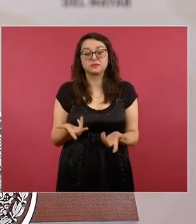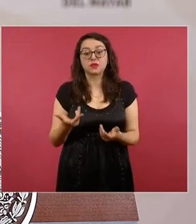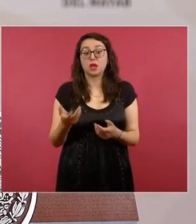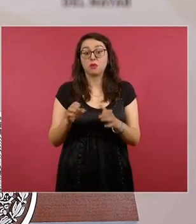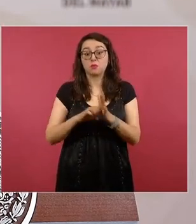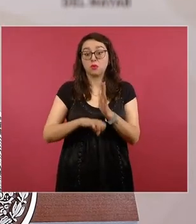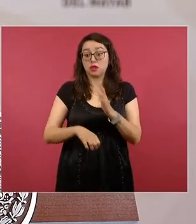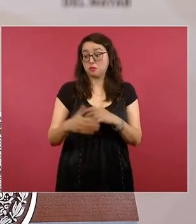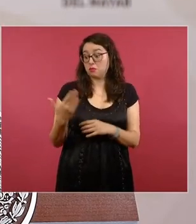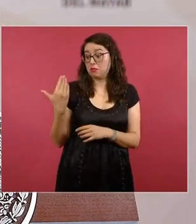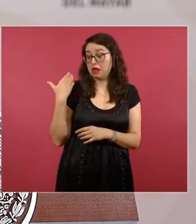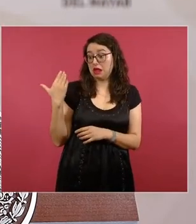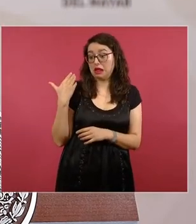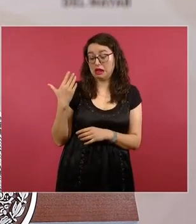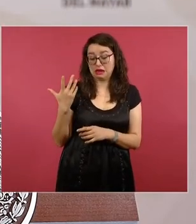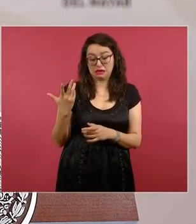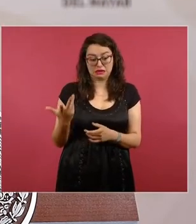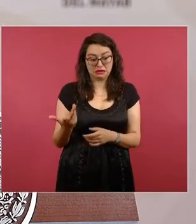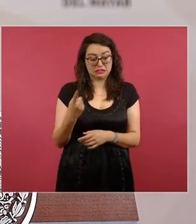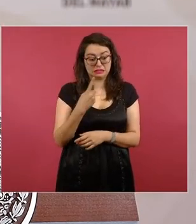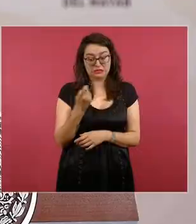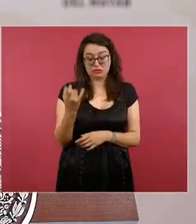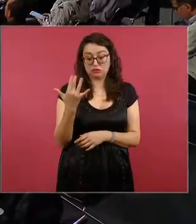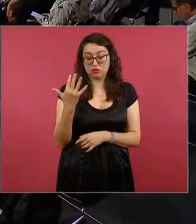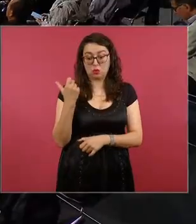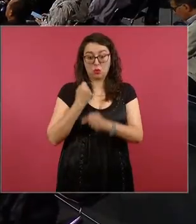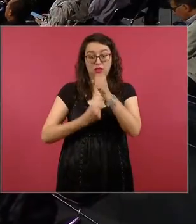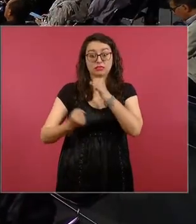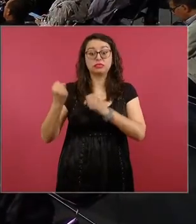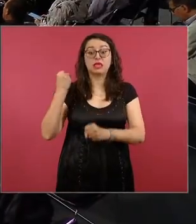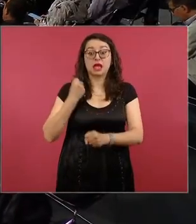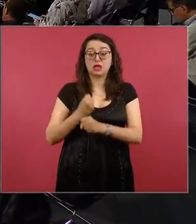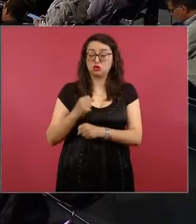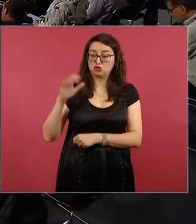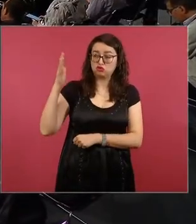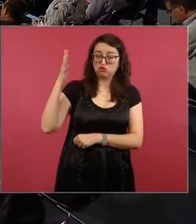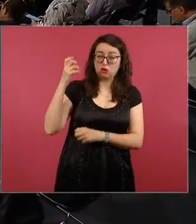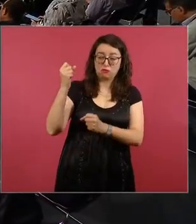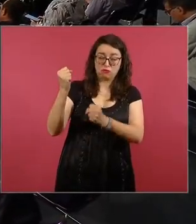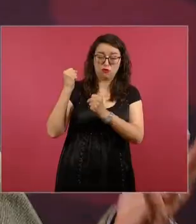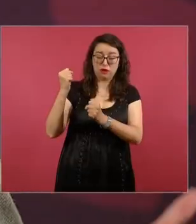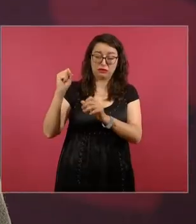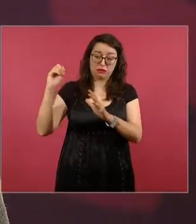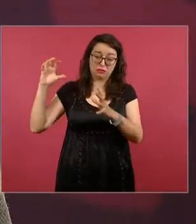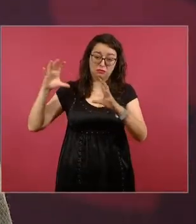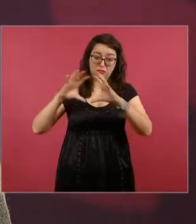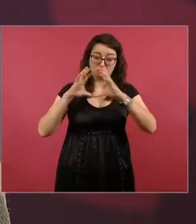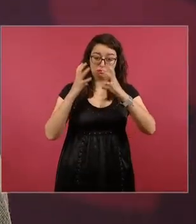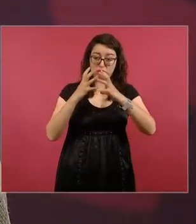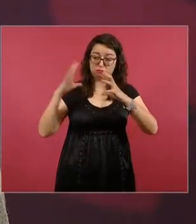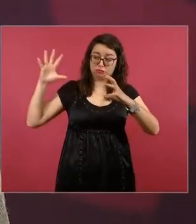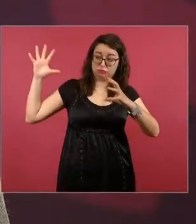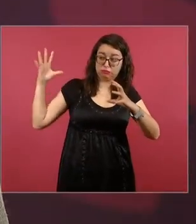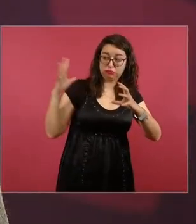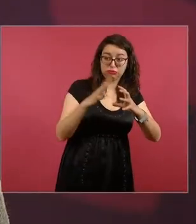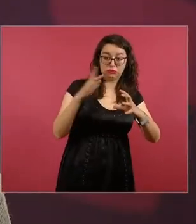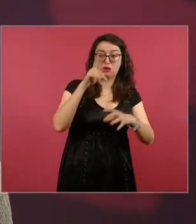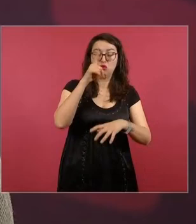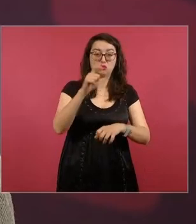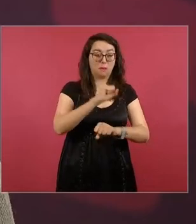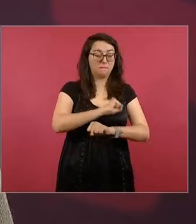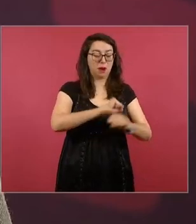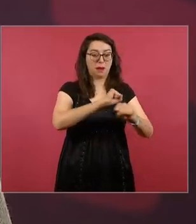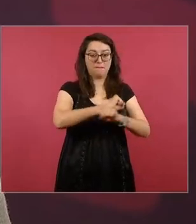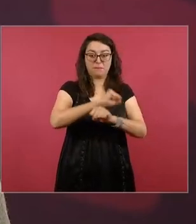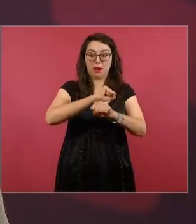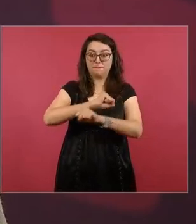llamó el evento Harrington hace como 150 años que provocó que transformadores explotaran, por ejemplo, ¿no? Solo